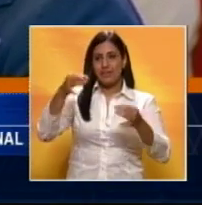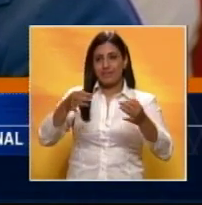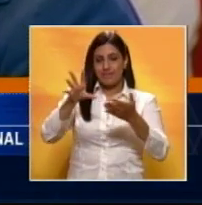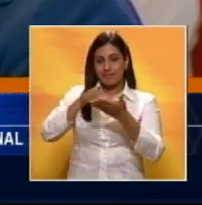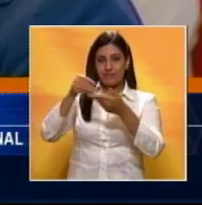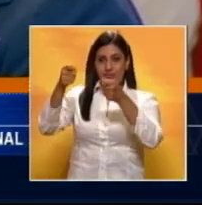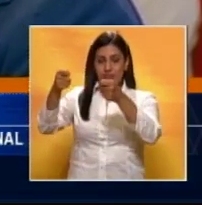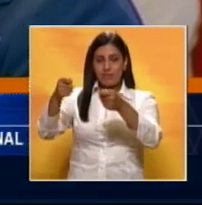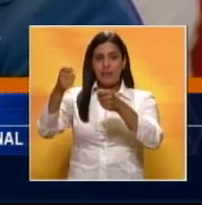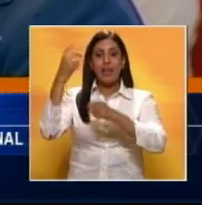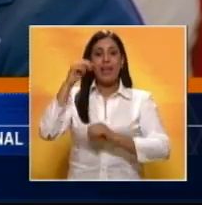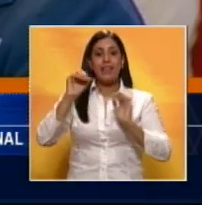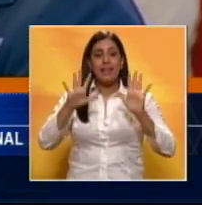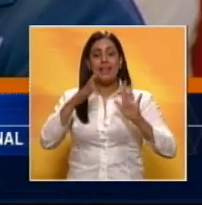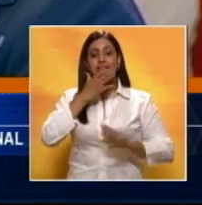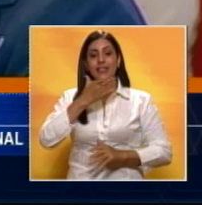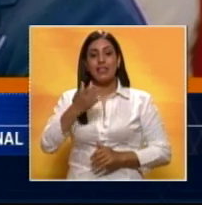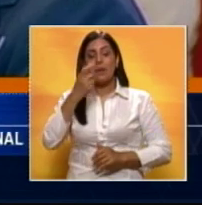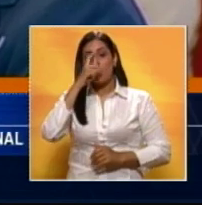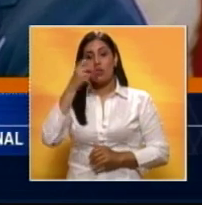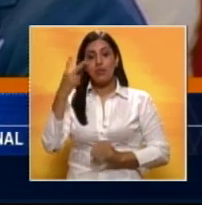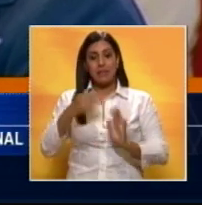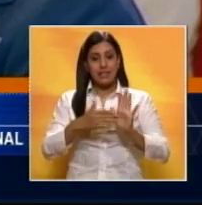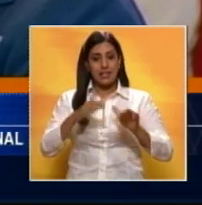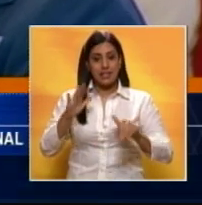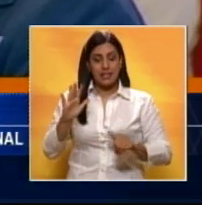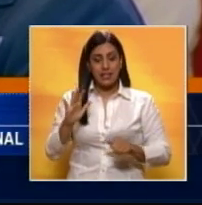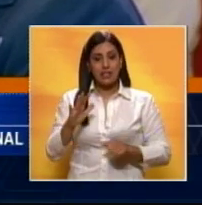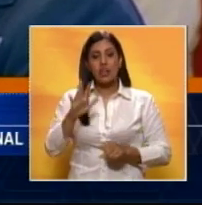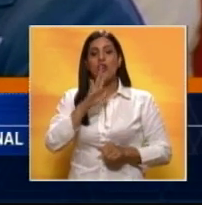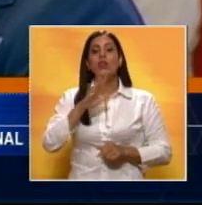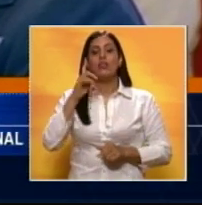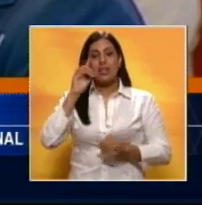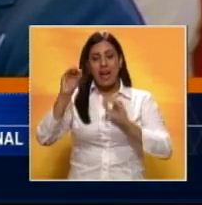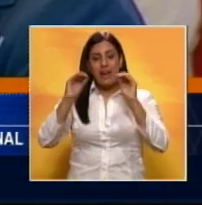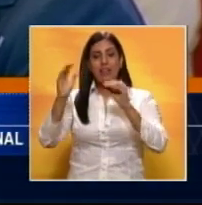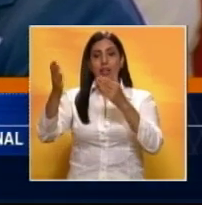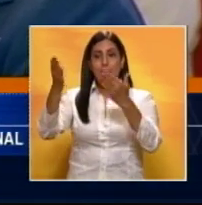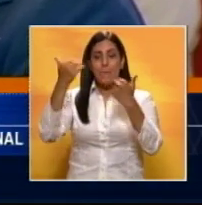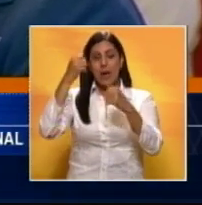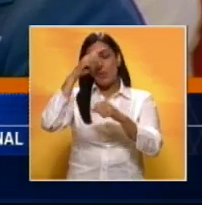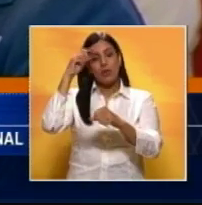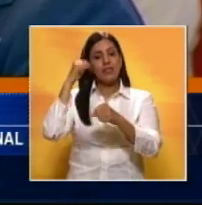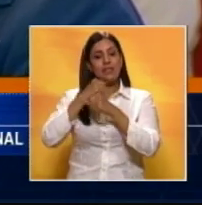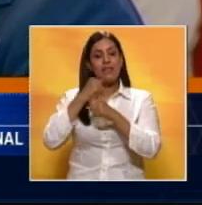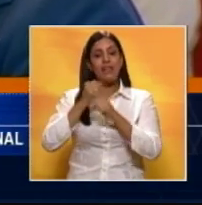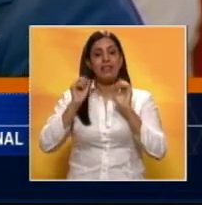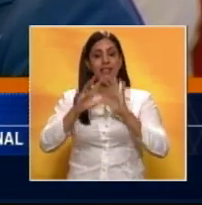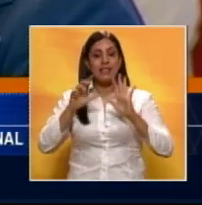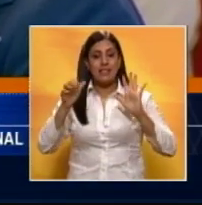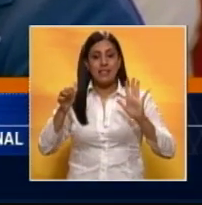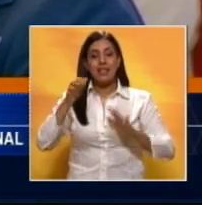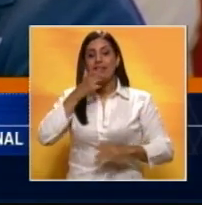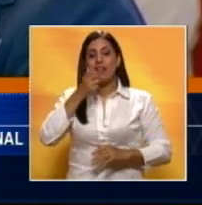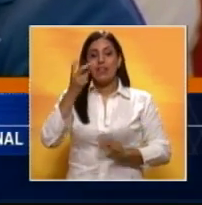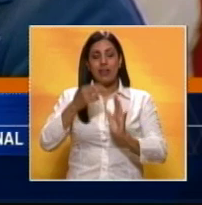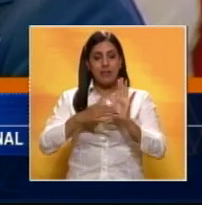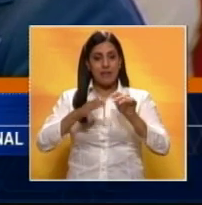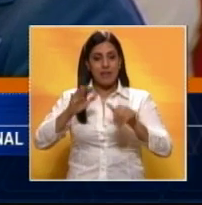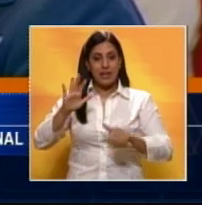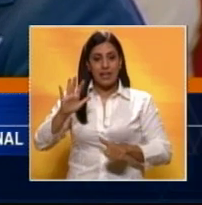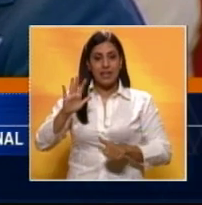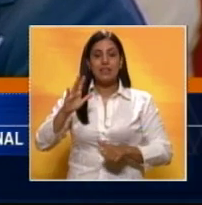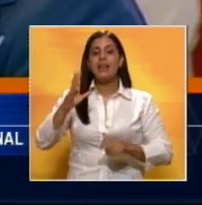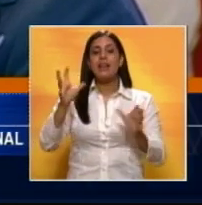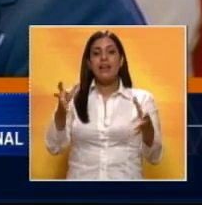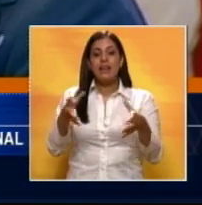Díaz el 10 de diciembre del año 2015, donde se convoca para la sesión del 16 de diciembre del 2015